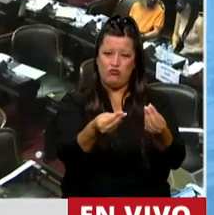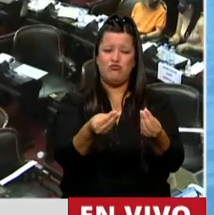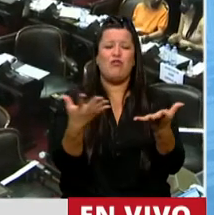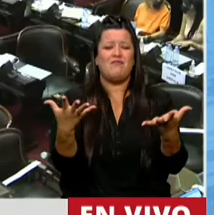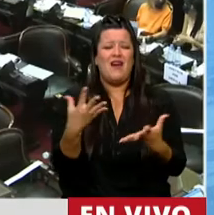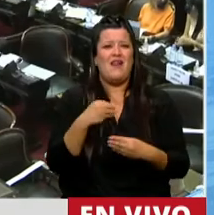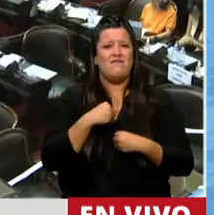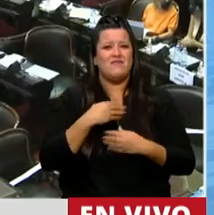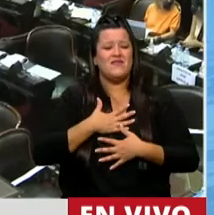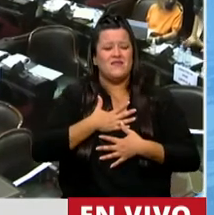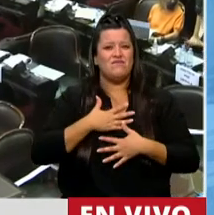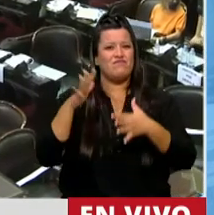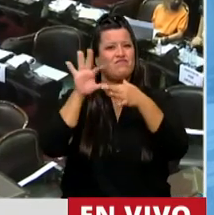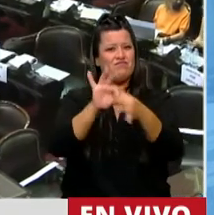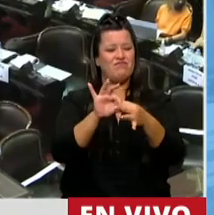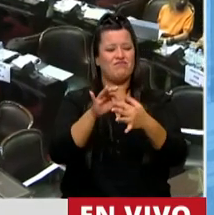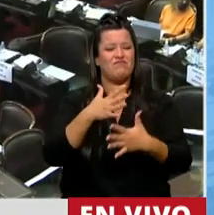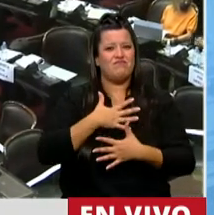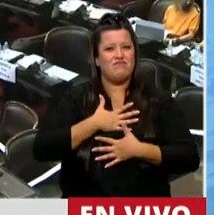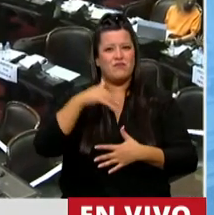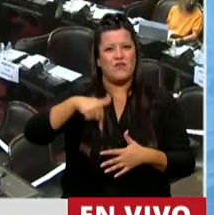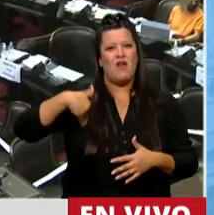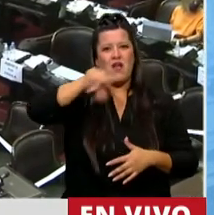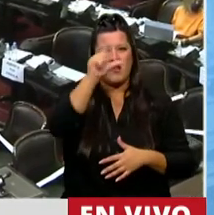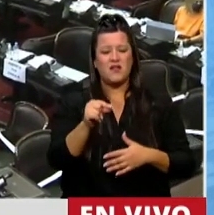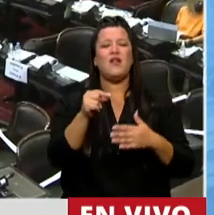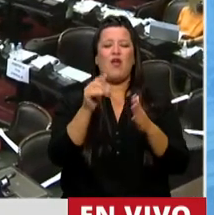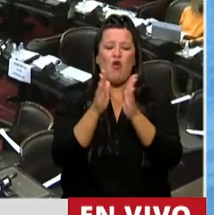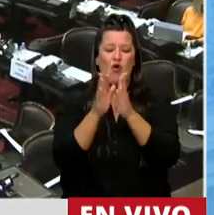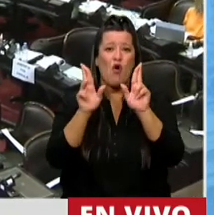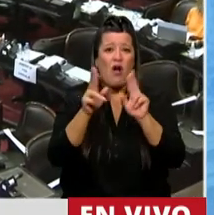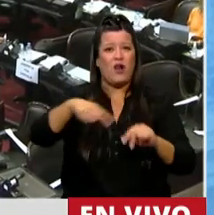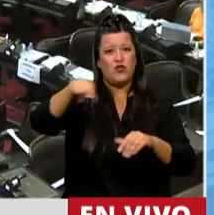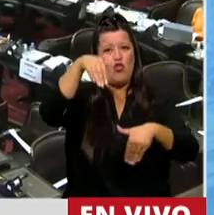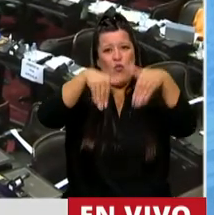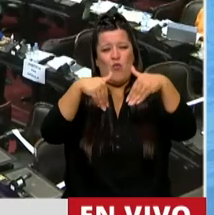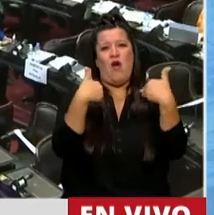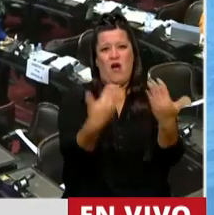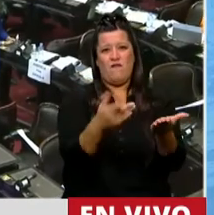sentimiento que representa a todos los argentinos el voto favorable para este